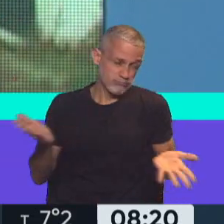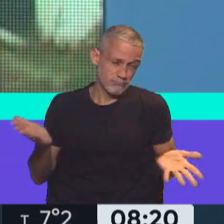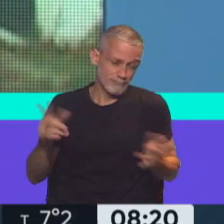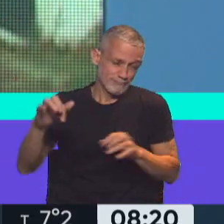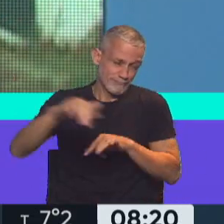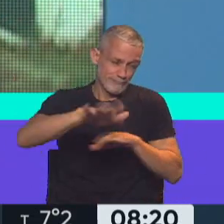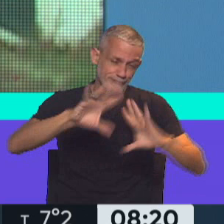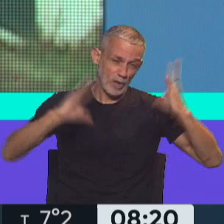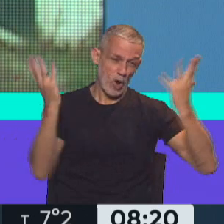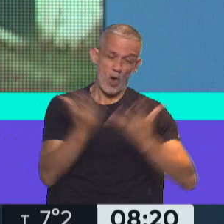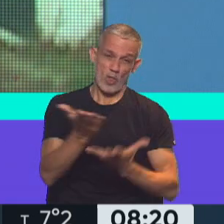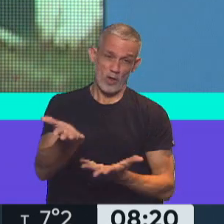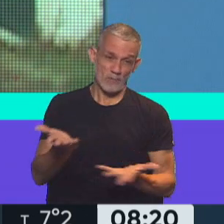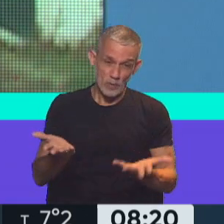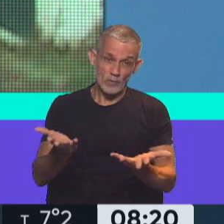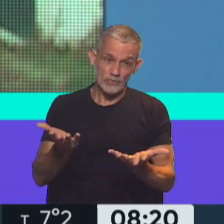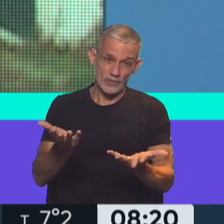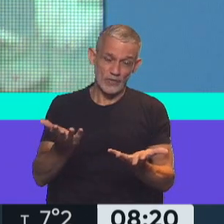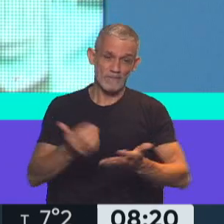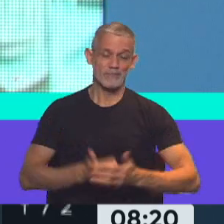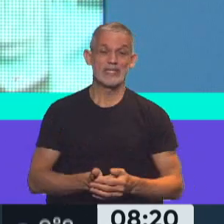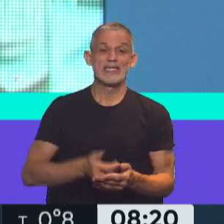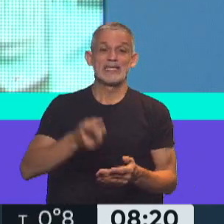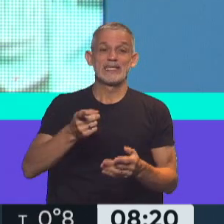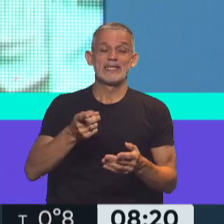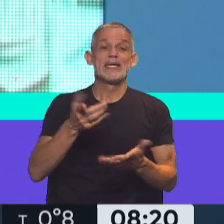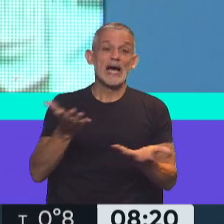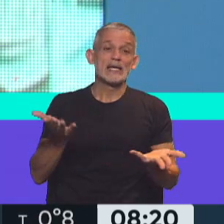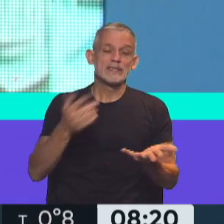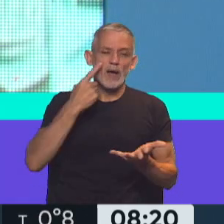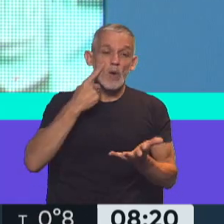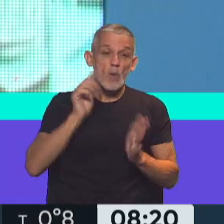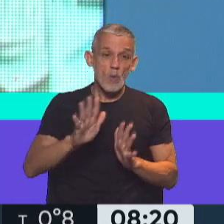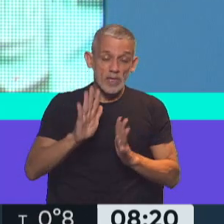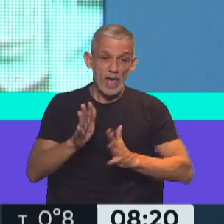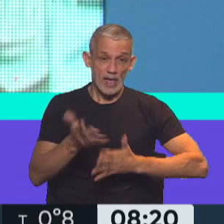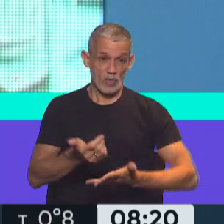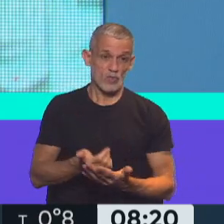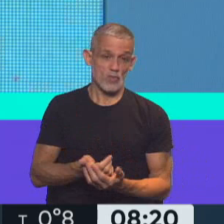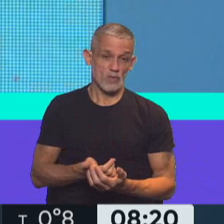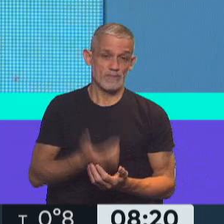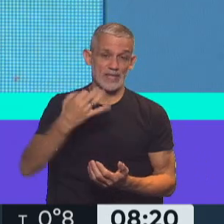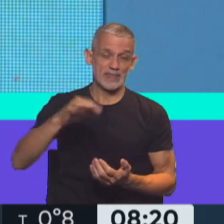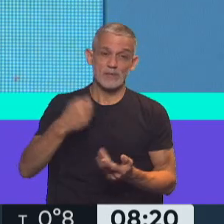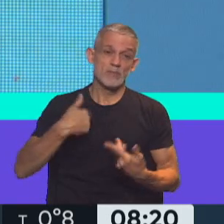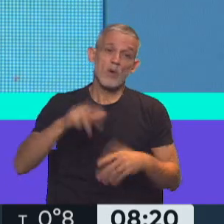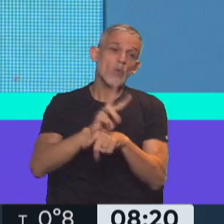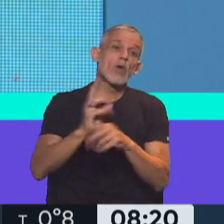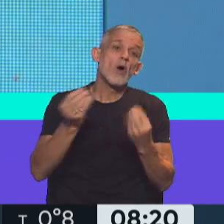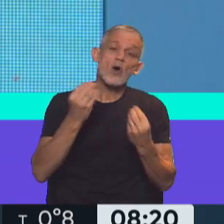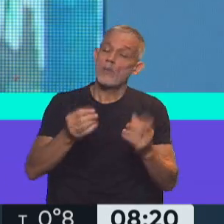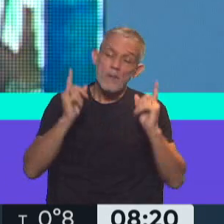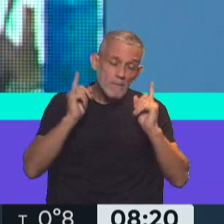fue diseminando por todo el mundo y terminó siendo una pandemia. Así que bueno, hay que tener mucho cuidado con esto y las medidas de cuidado son